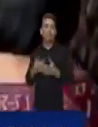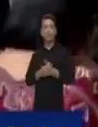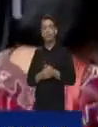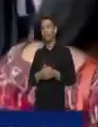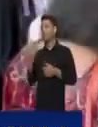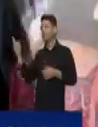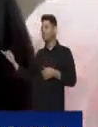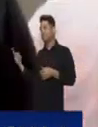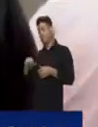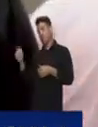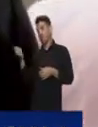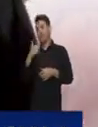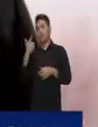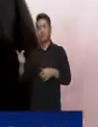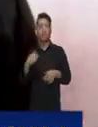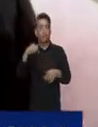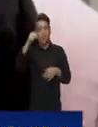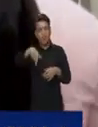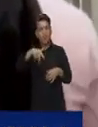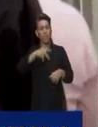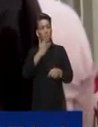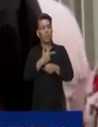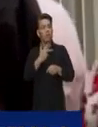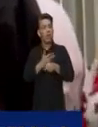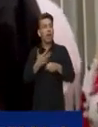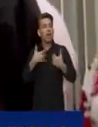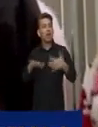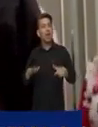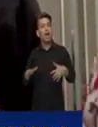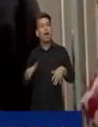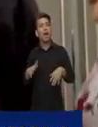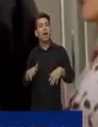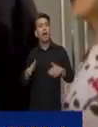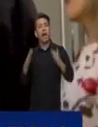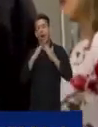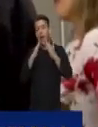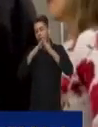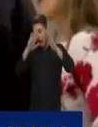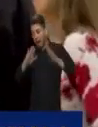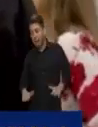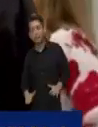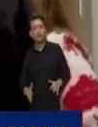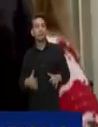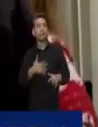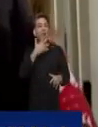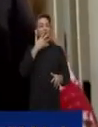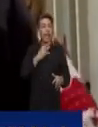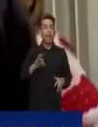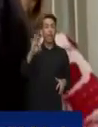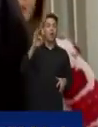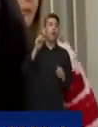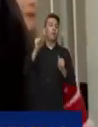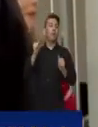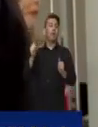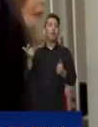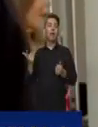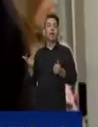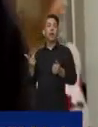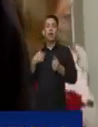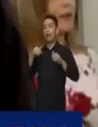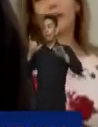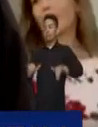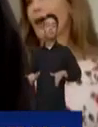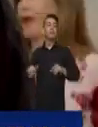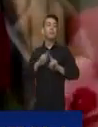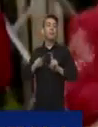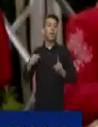ha hecho casa, hijos y una vida, nunca se olvida las raíces. Pero Guatemala